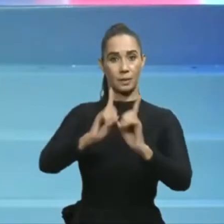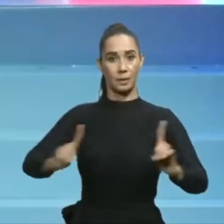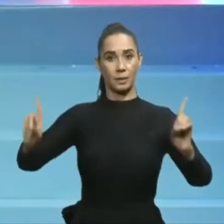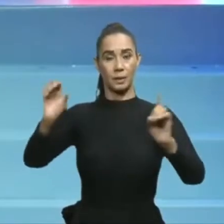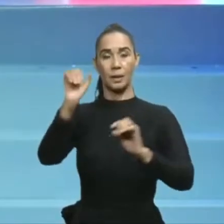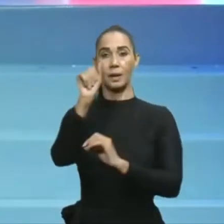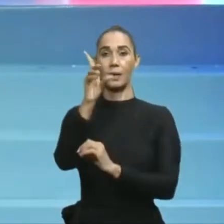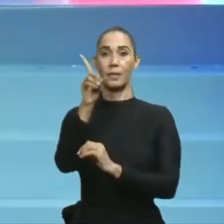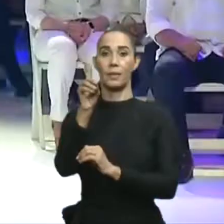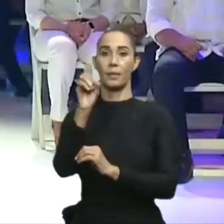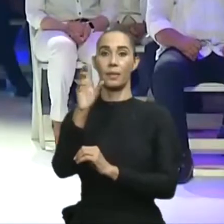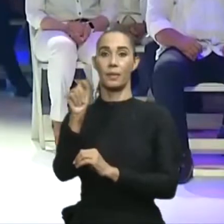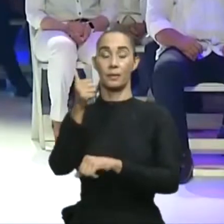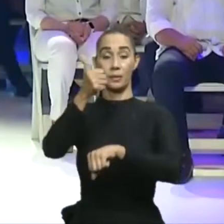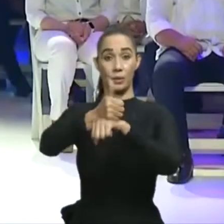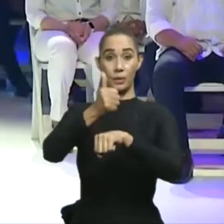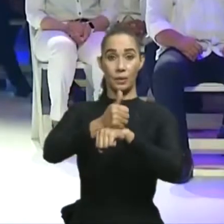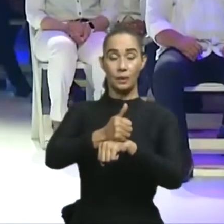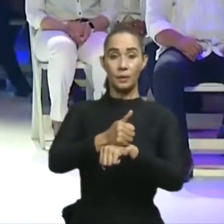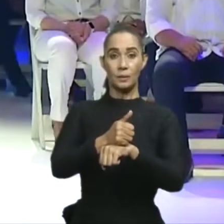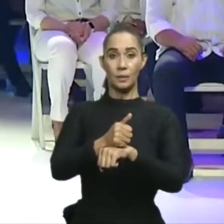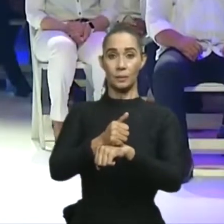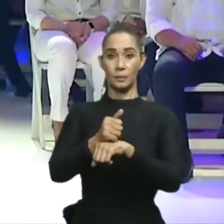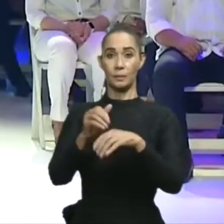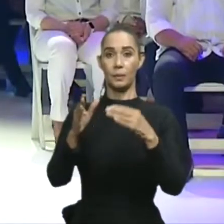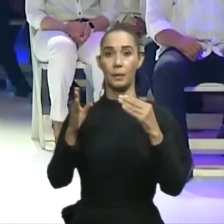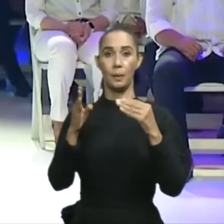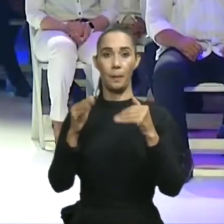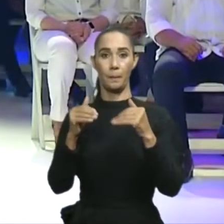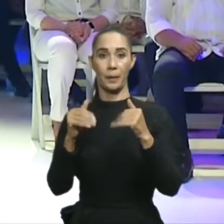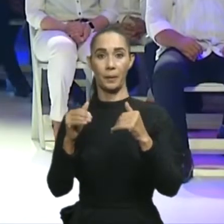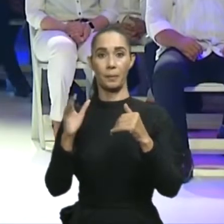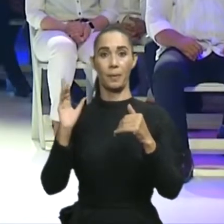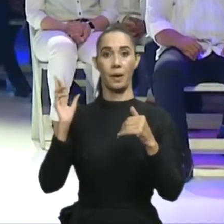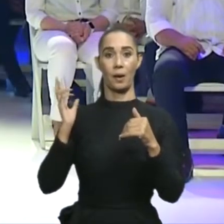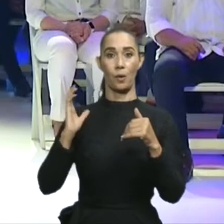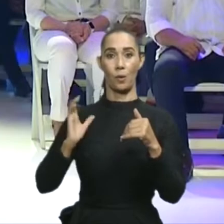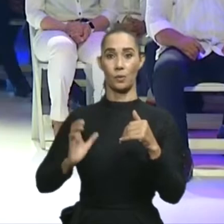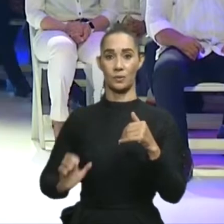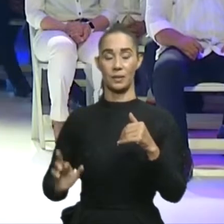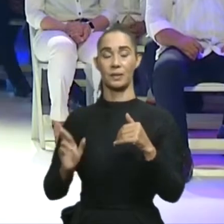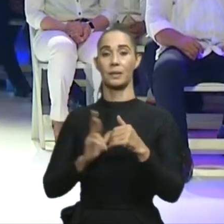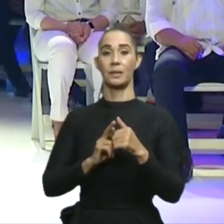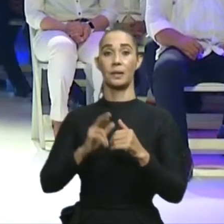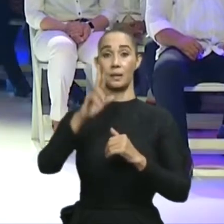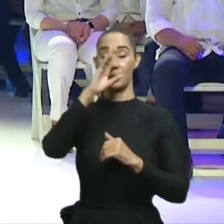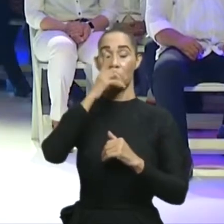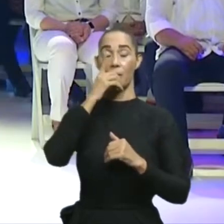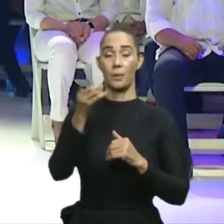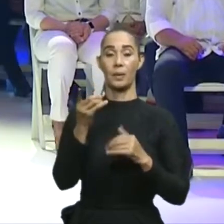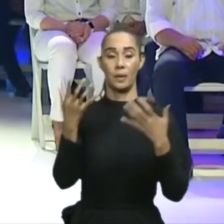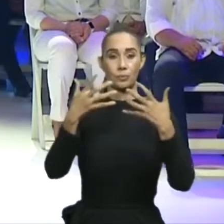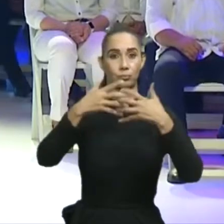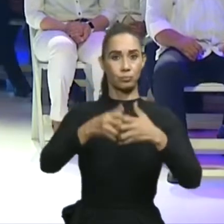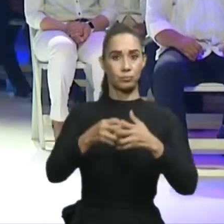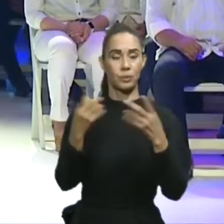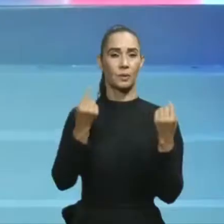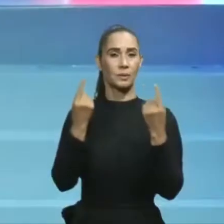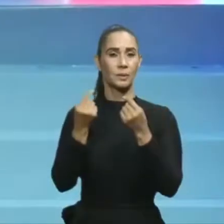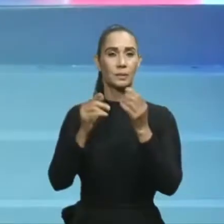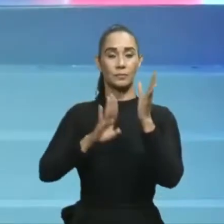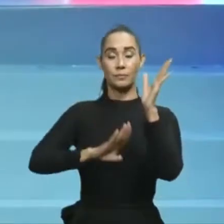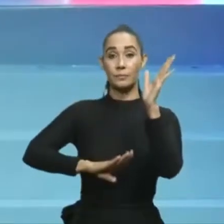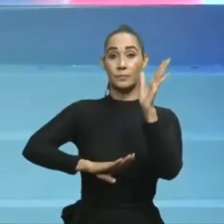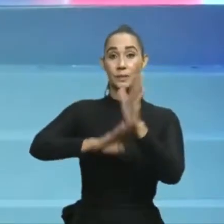fundada conjuntamente por costa rica panamá y república dominicana con el objetivo de buscar el desarrollo a través de